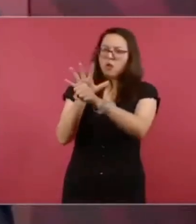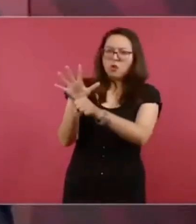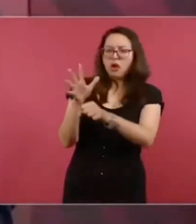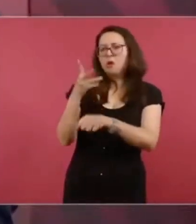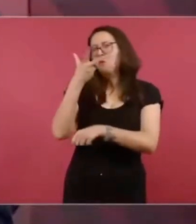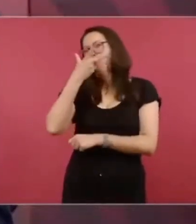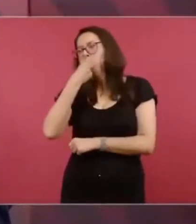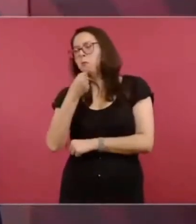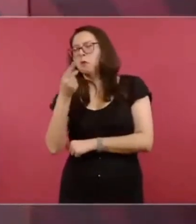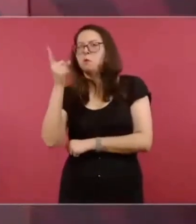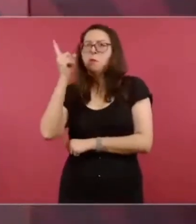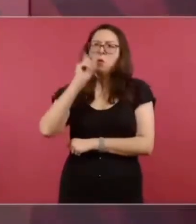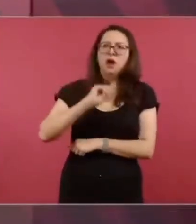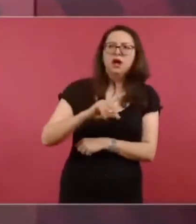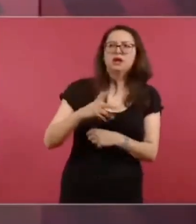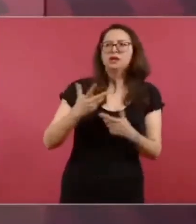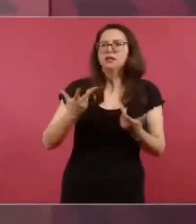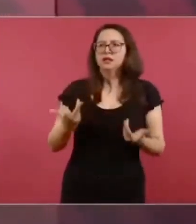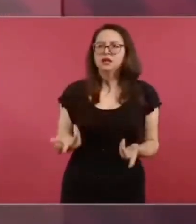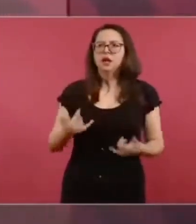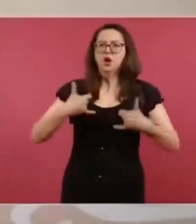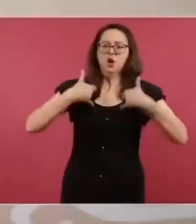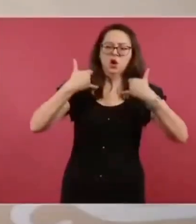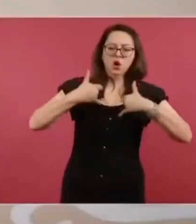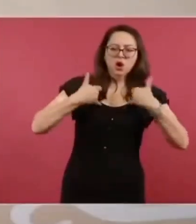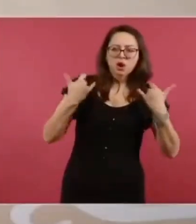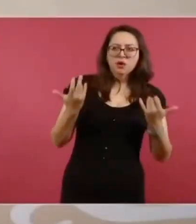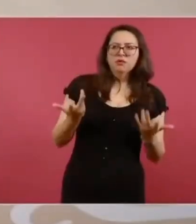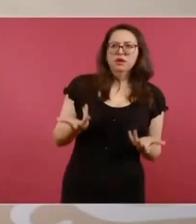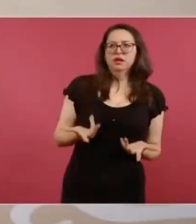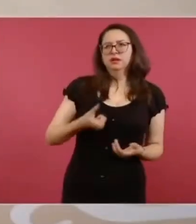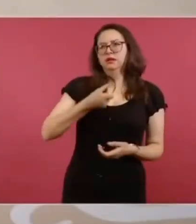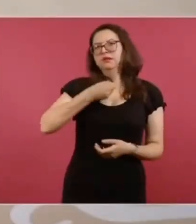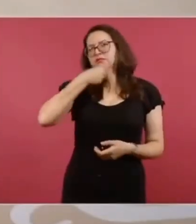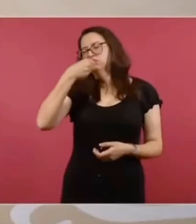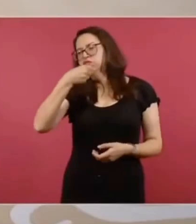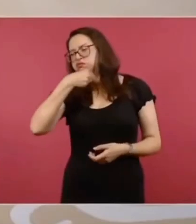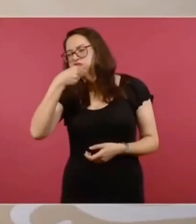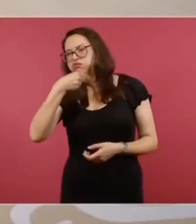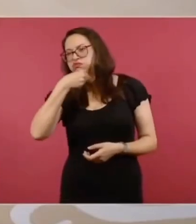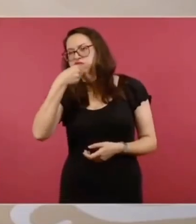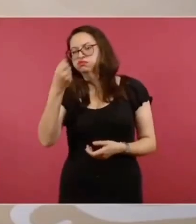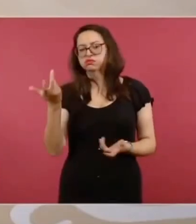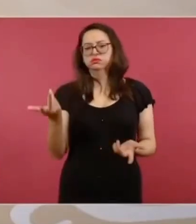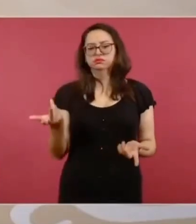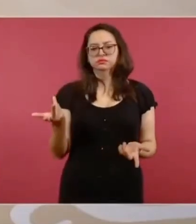si es hombre, si es mujer, si es joven, si es mayor,